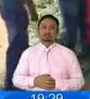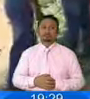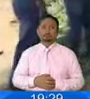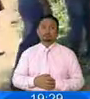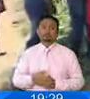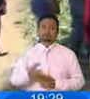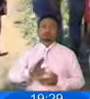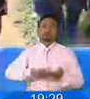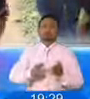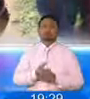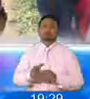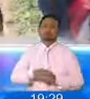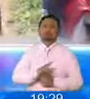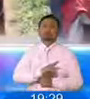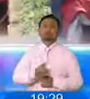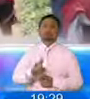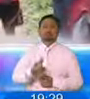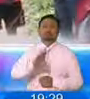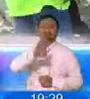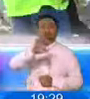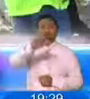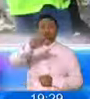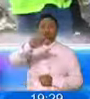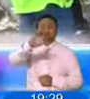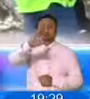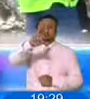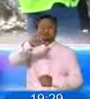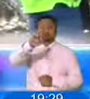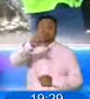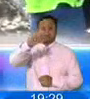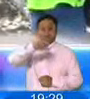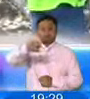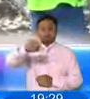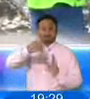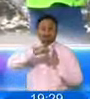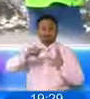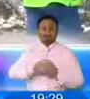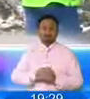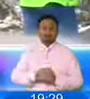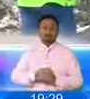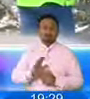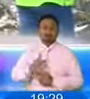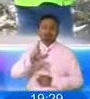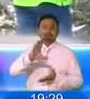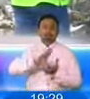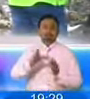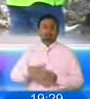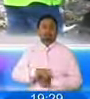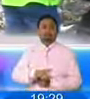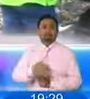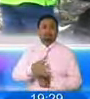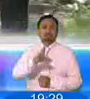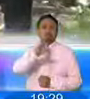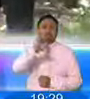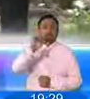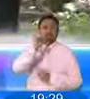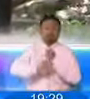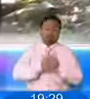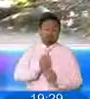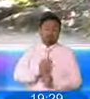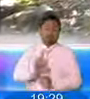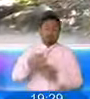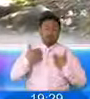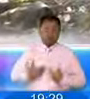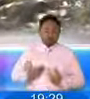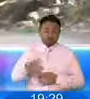En la comuna Barcelona, ubicada al norte del cantón Santa Elena, fue encontrado el cadáver de un ciudadano de aproximadamente 70